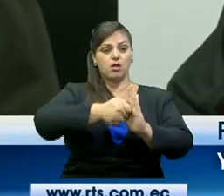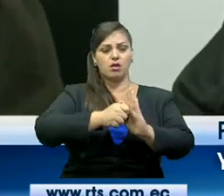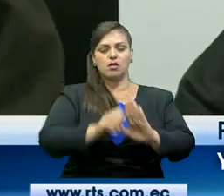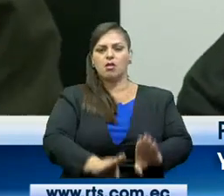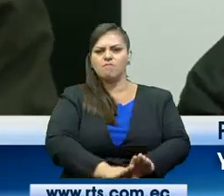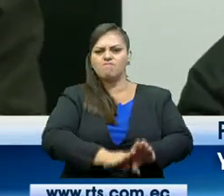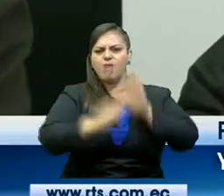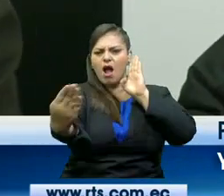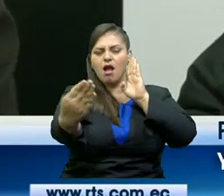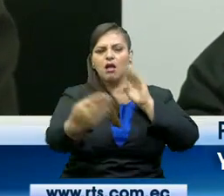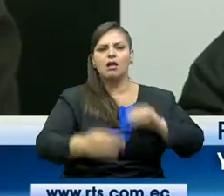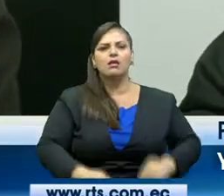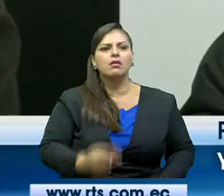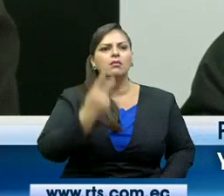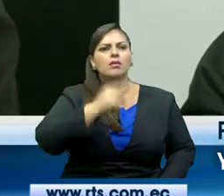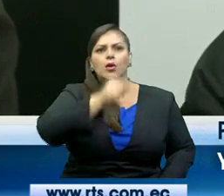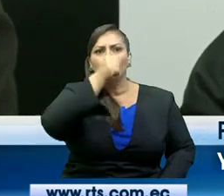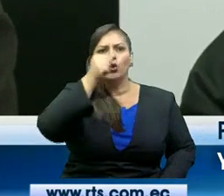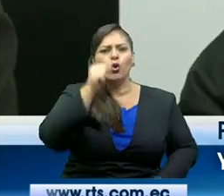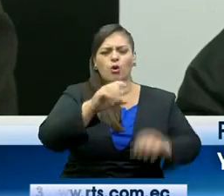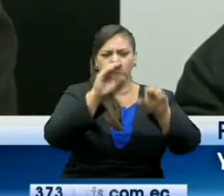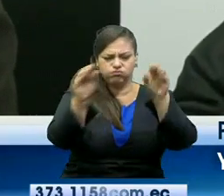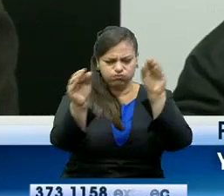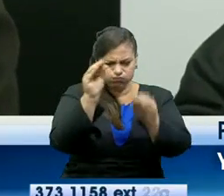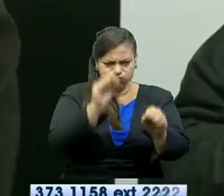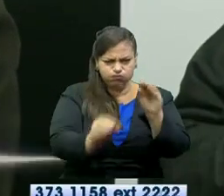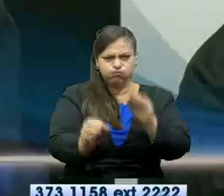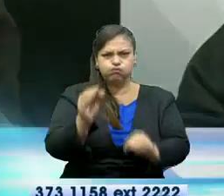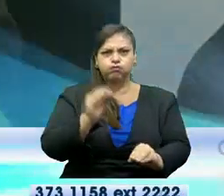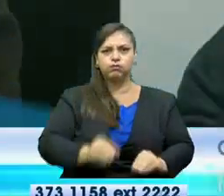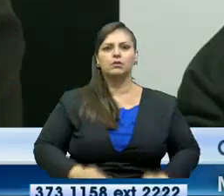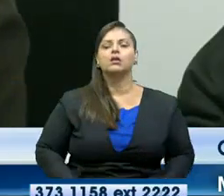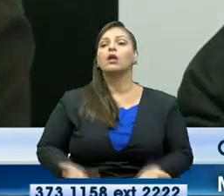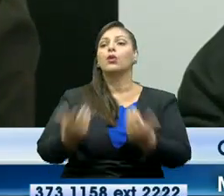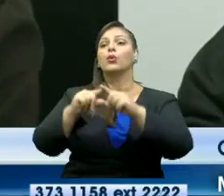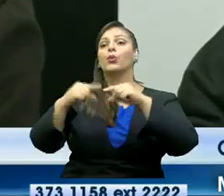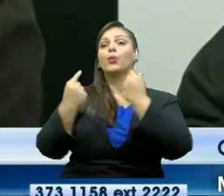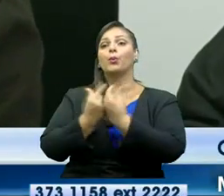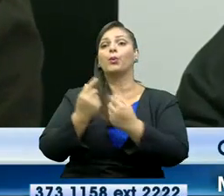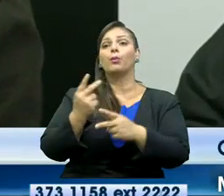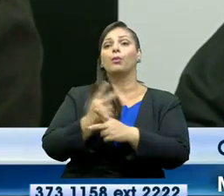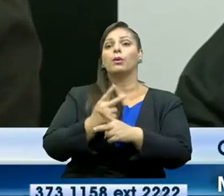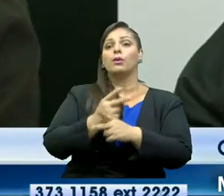la organización. Muchas veces estas organizaciones son de carácter inclusive